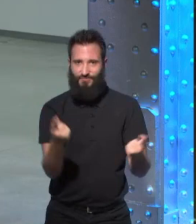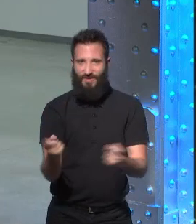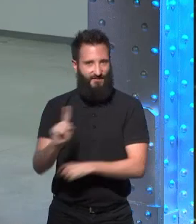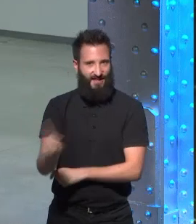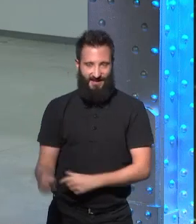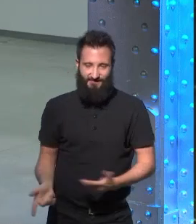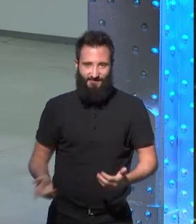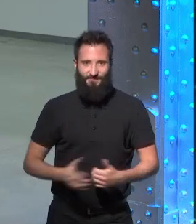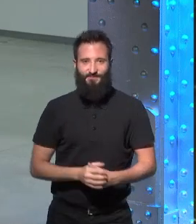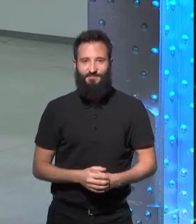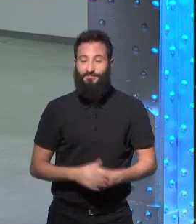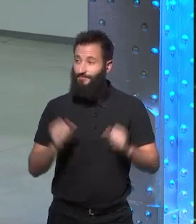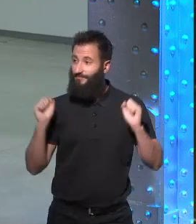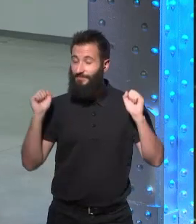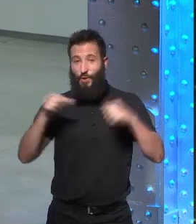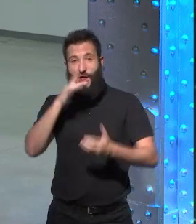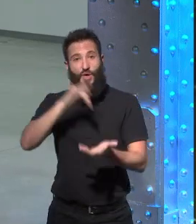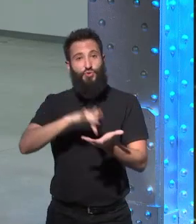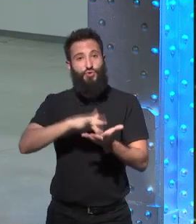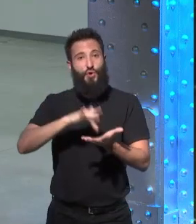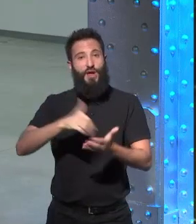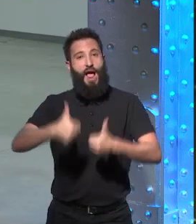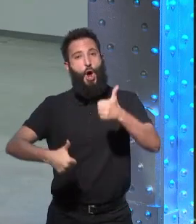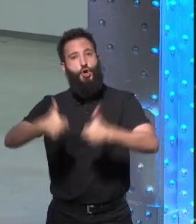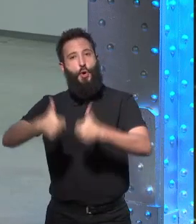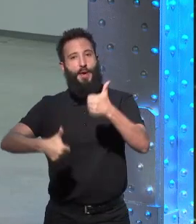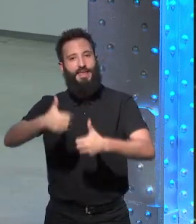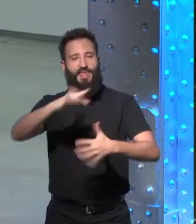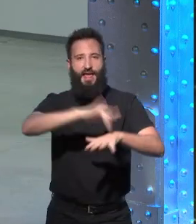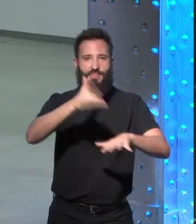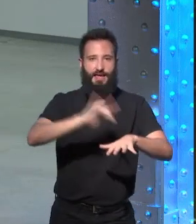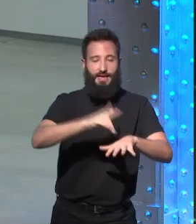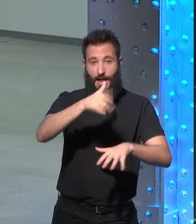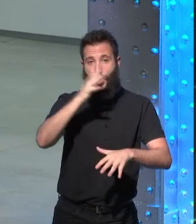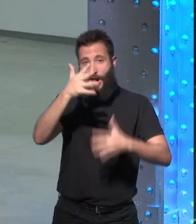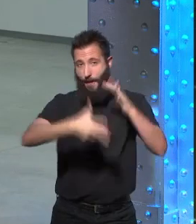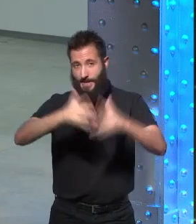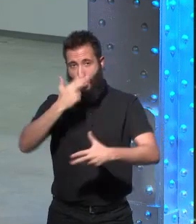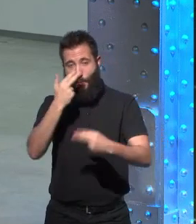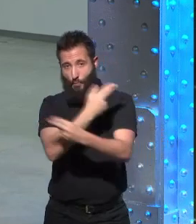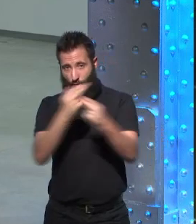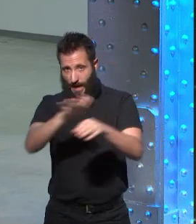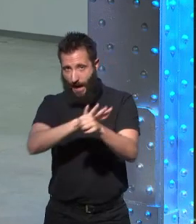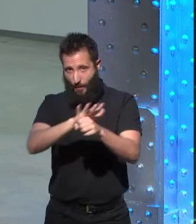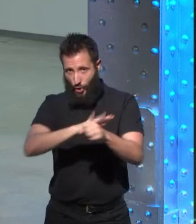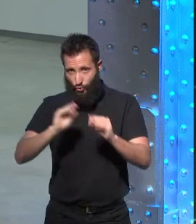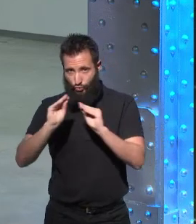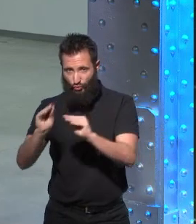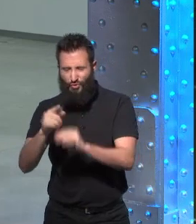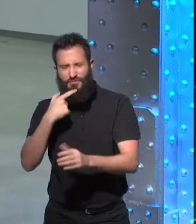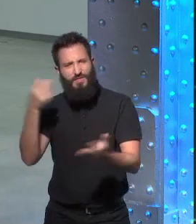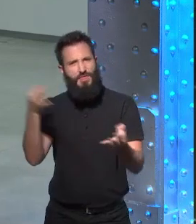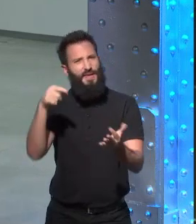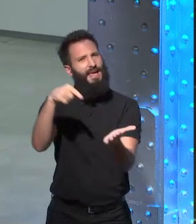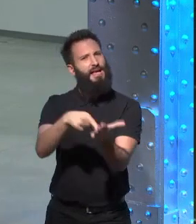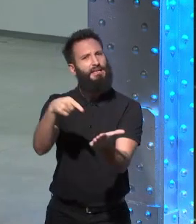Juan, las competencias digitales en la administración pública, en tu campo, ¿es una exigencia ya para